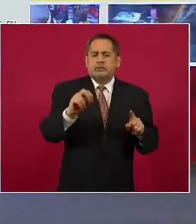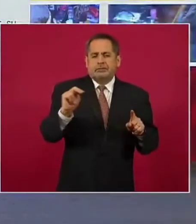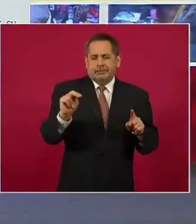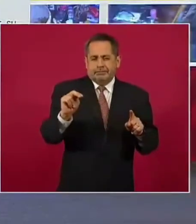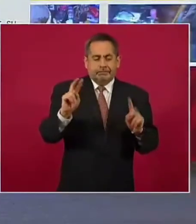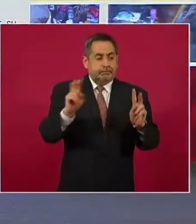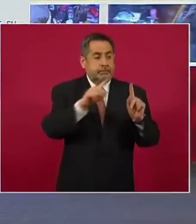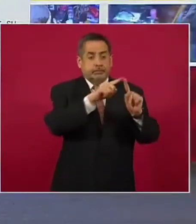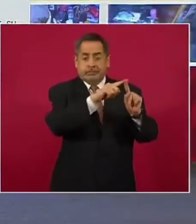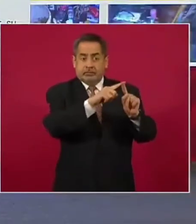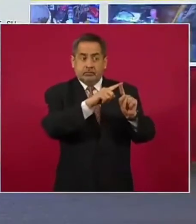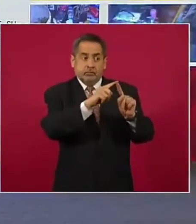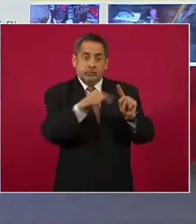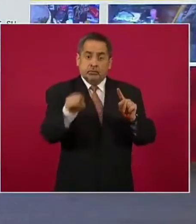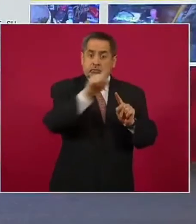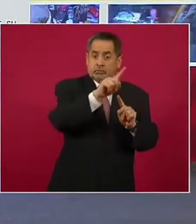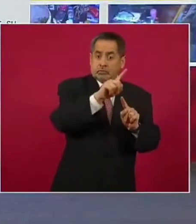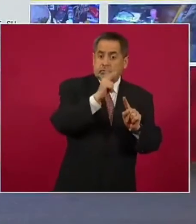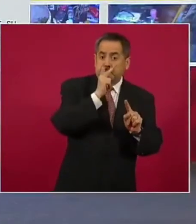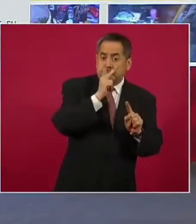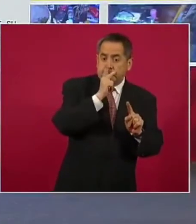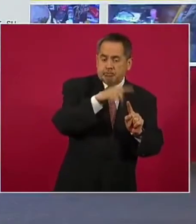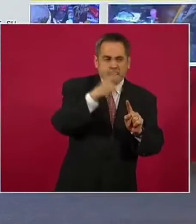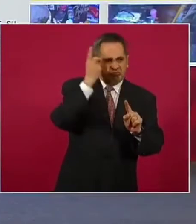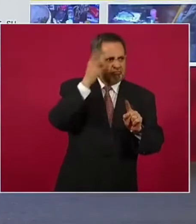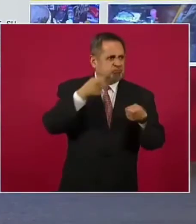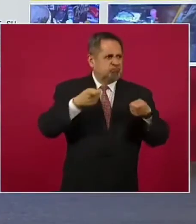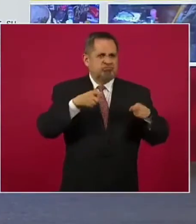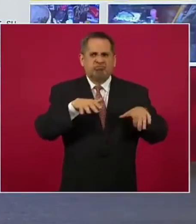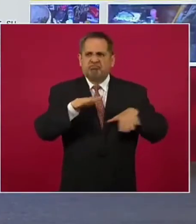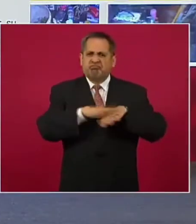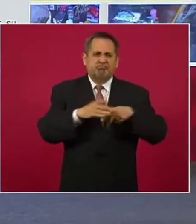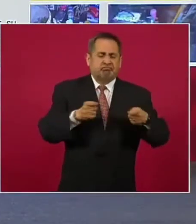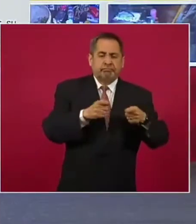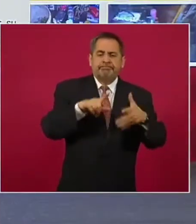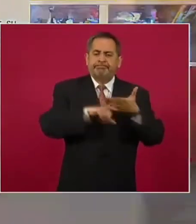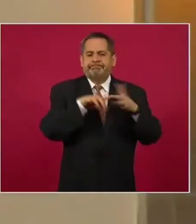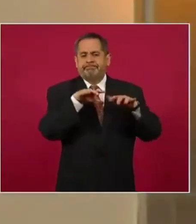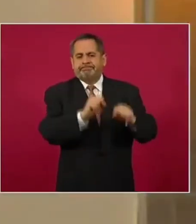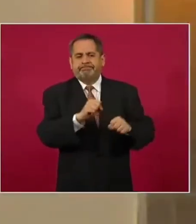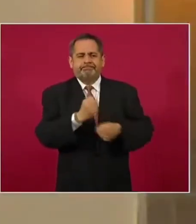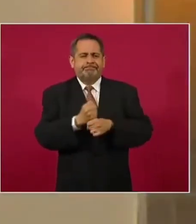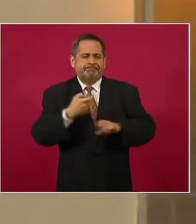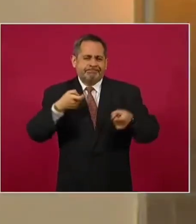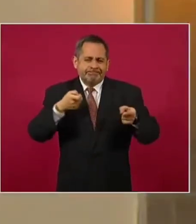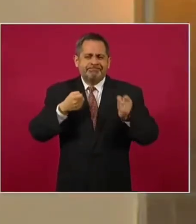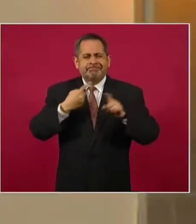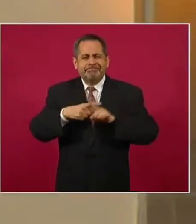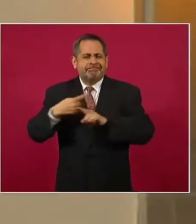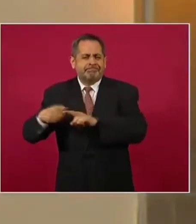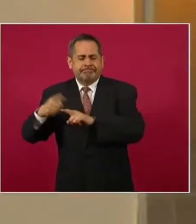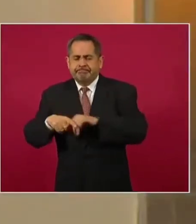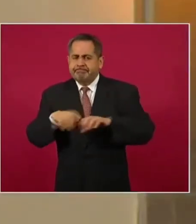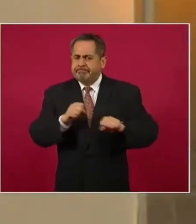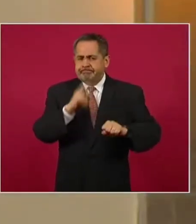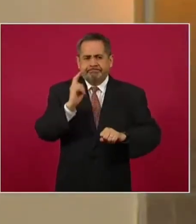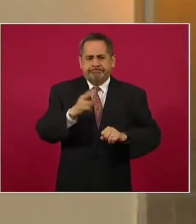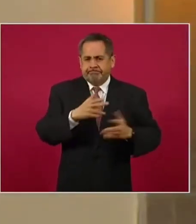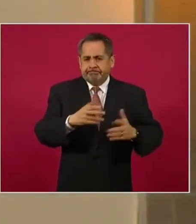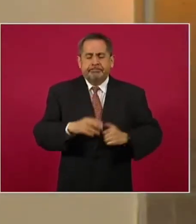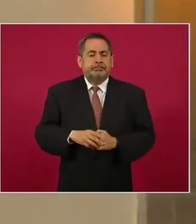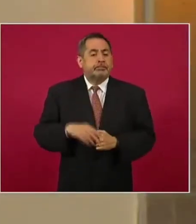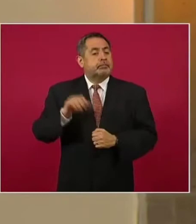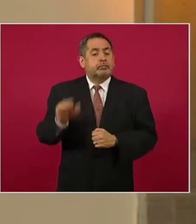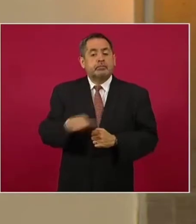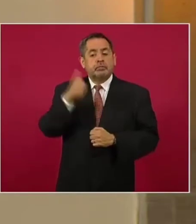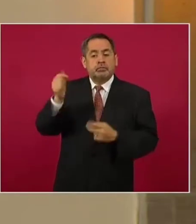quien fue detenido con armas de uso prohibido también otra detención más